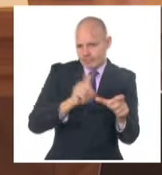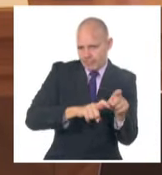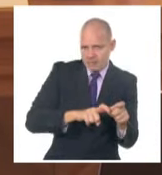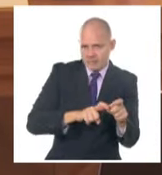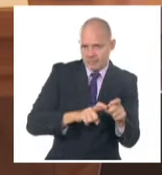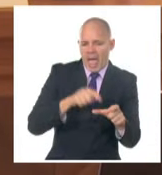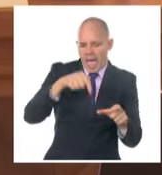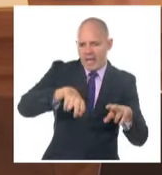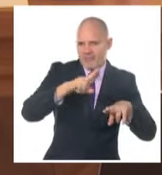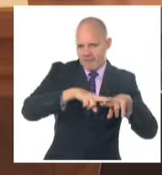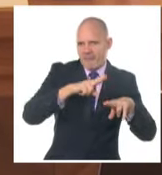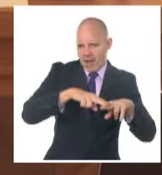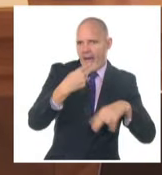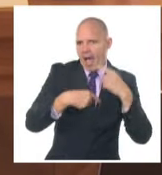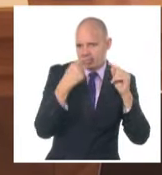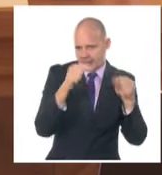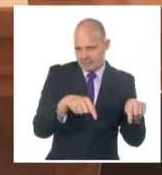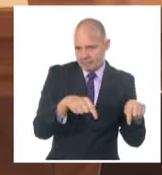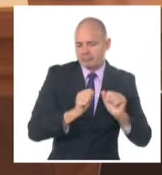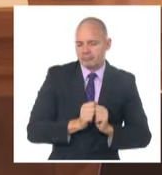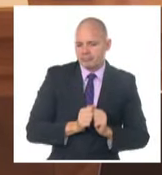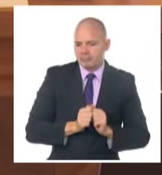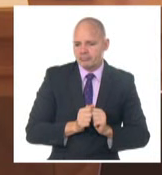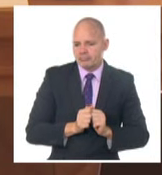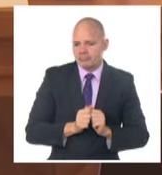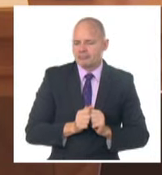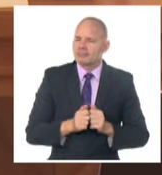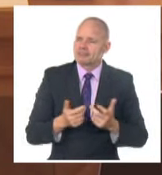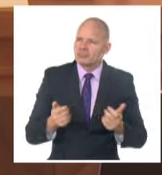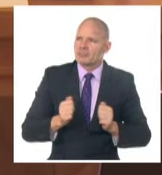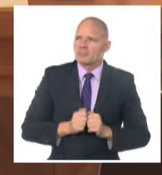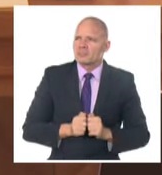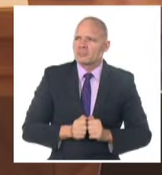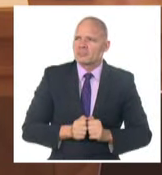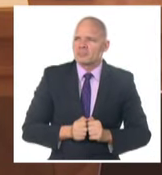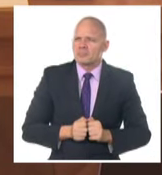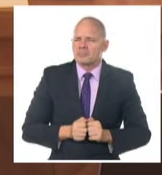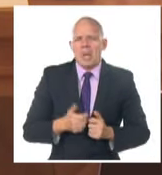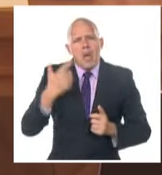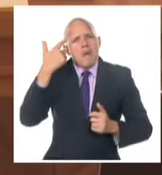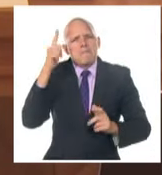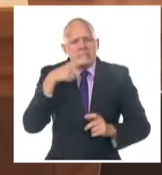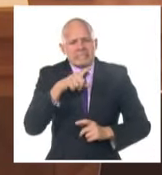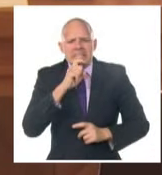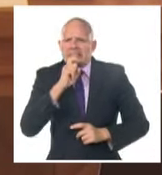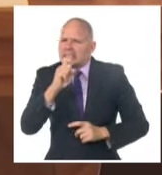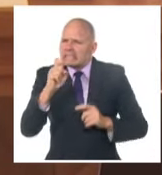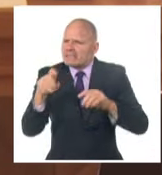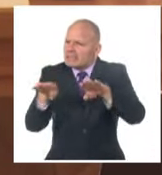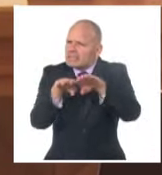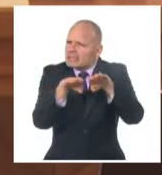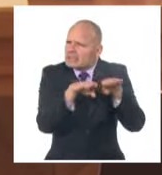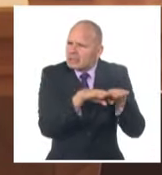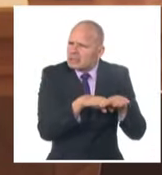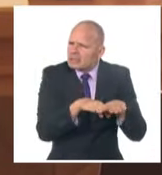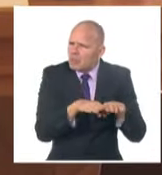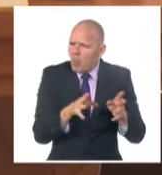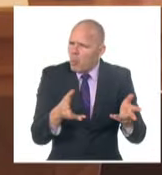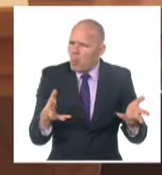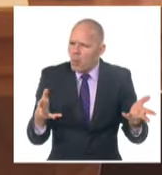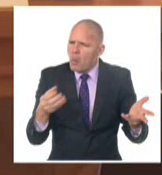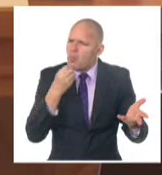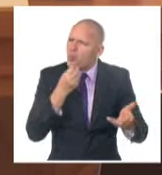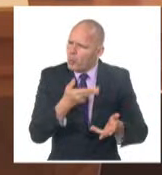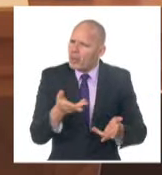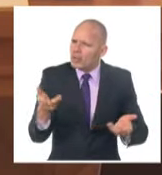Es posible garantizar un nivel de vida digno, próspero y sostenible para